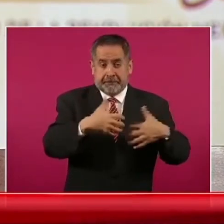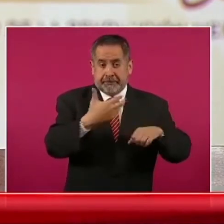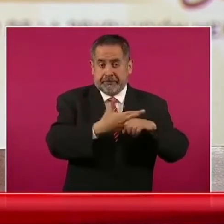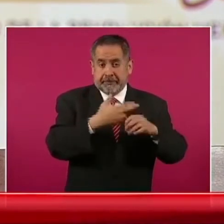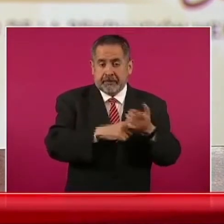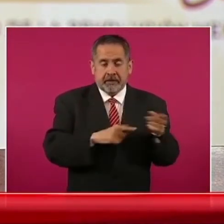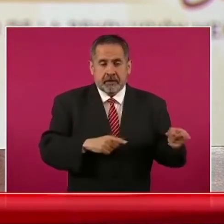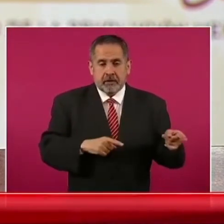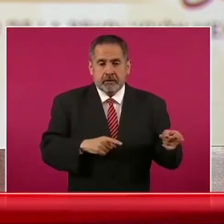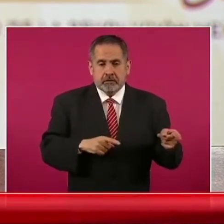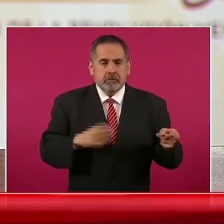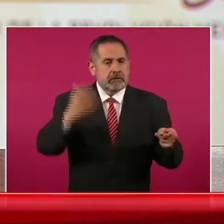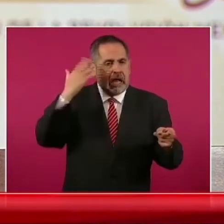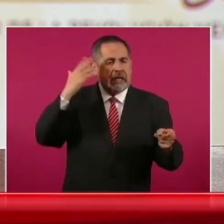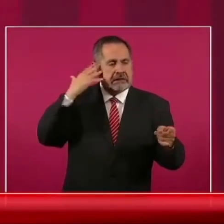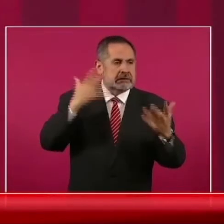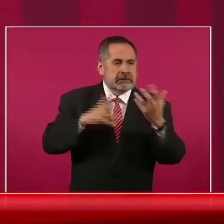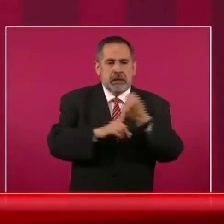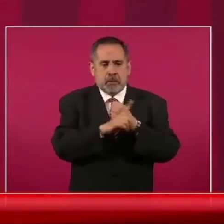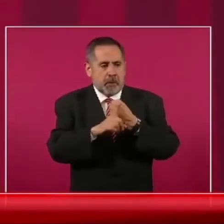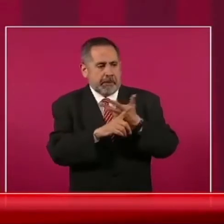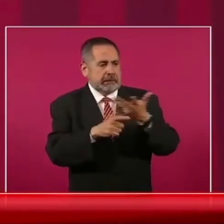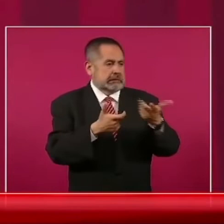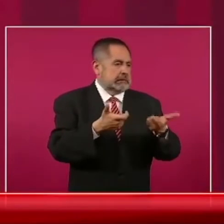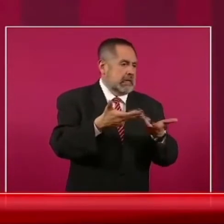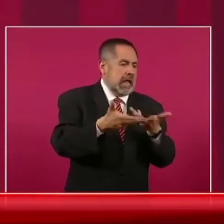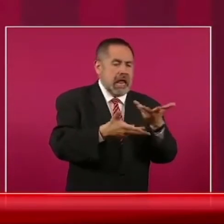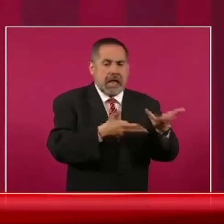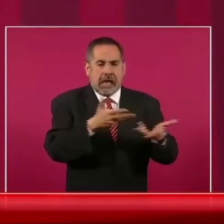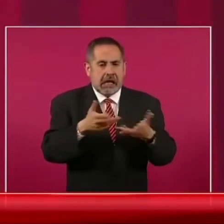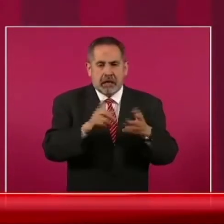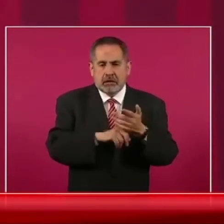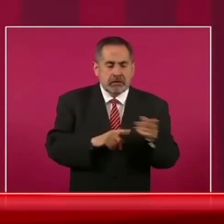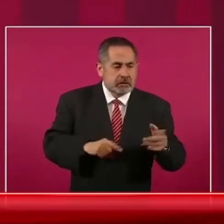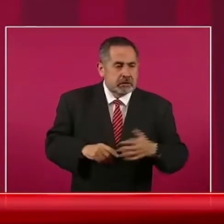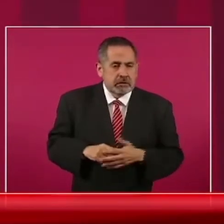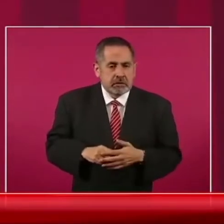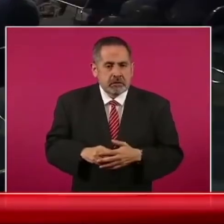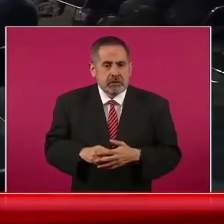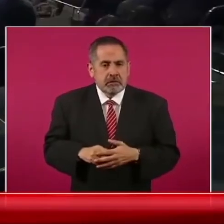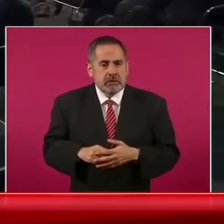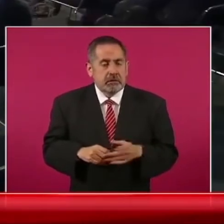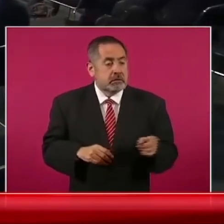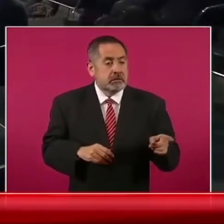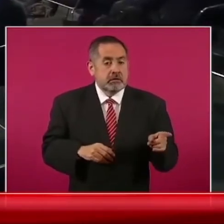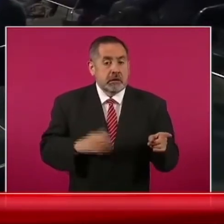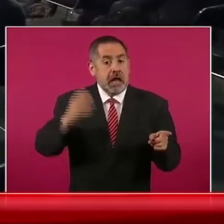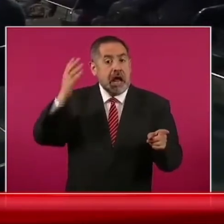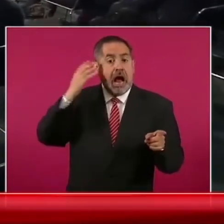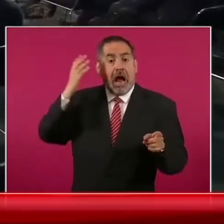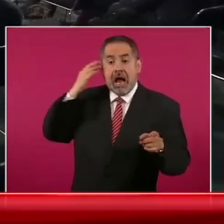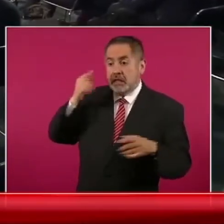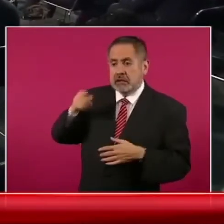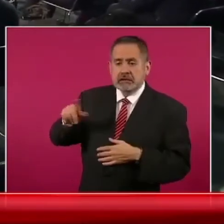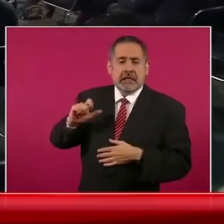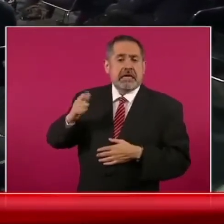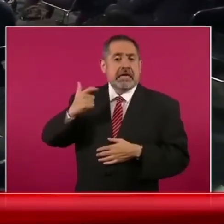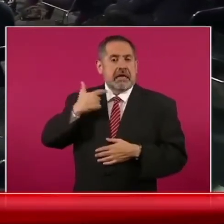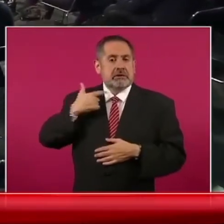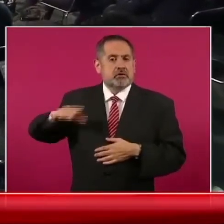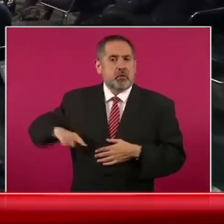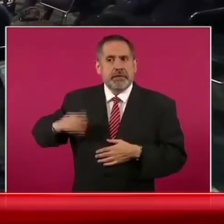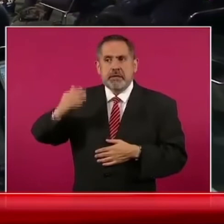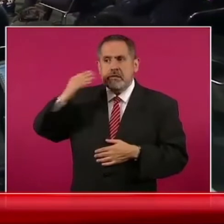entró en problemas financieros Y cómo le habían otorgado en el sexenio pasado